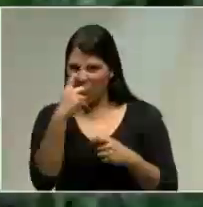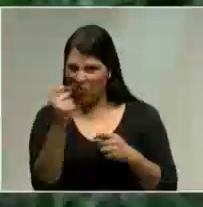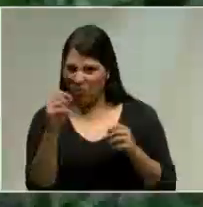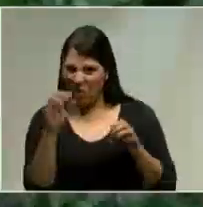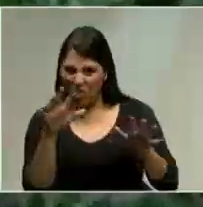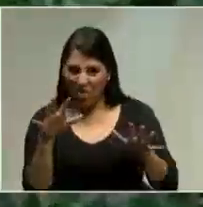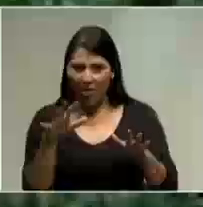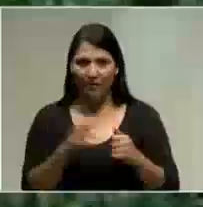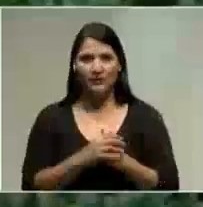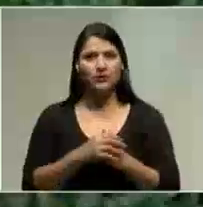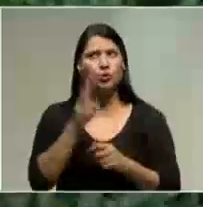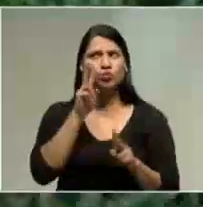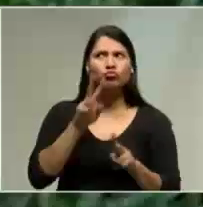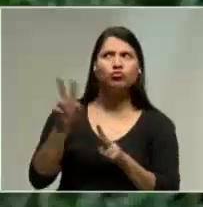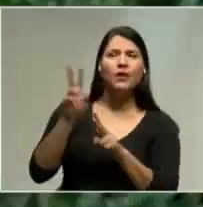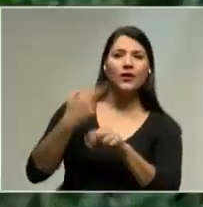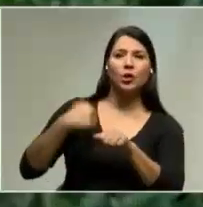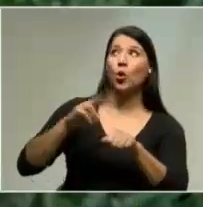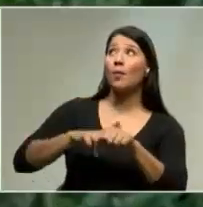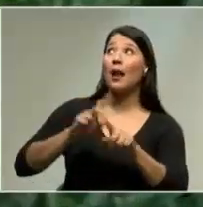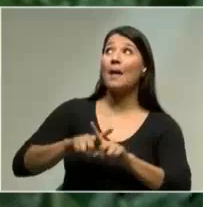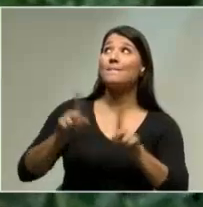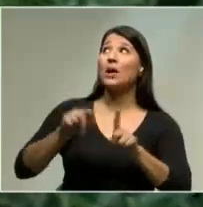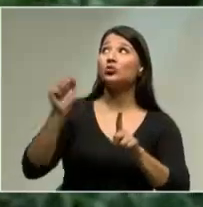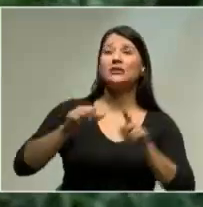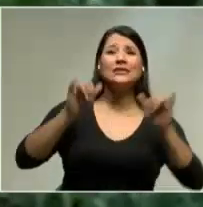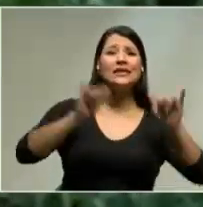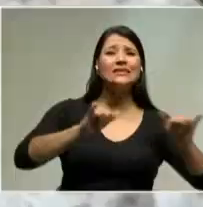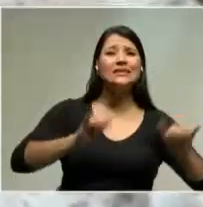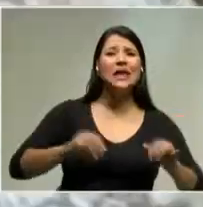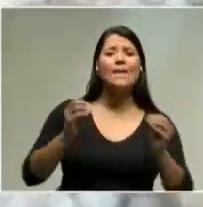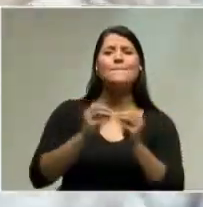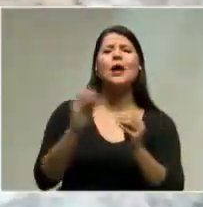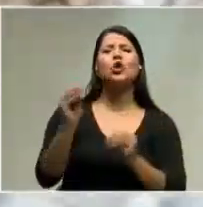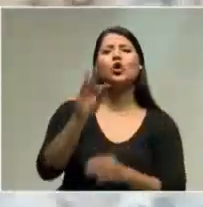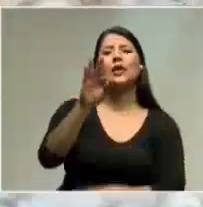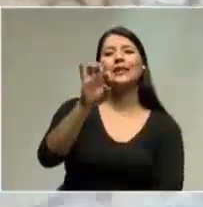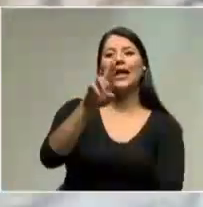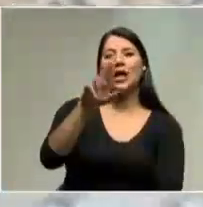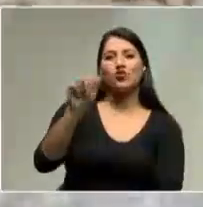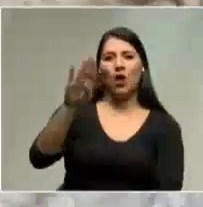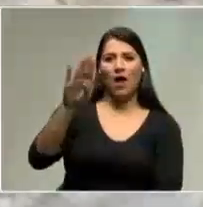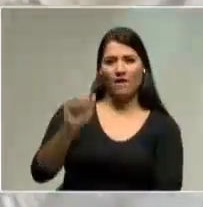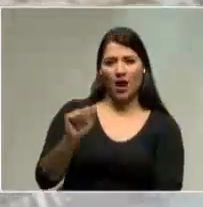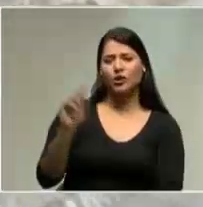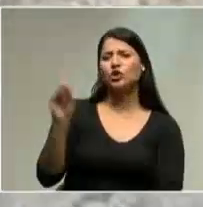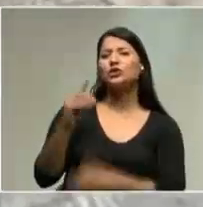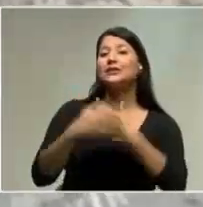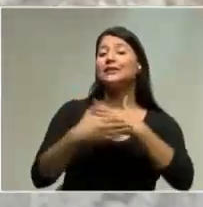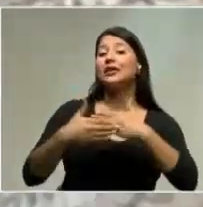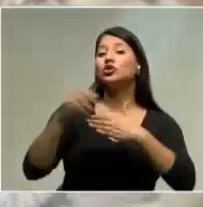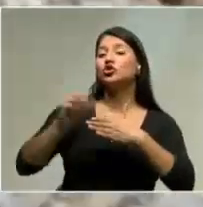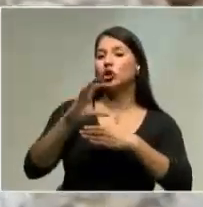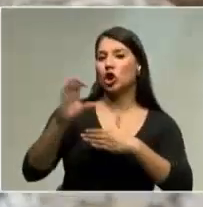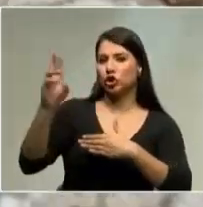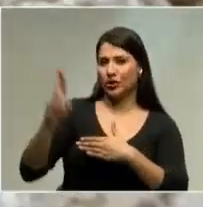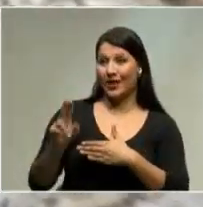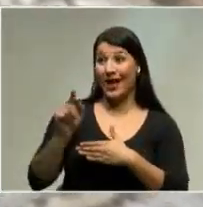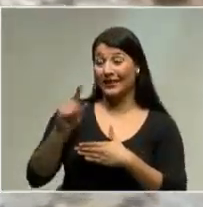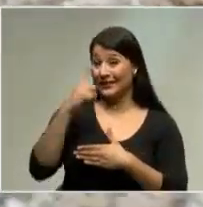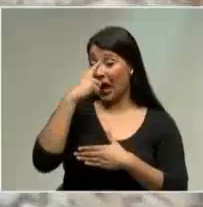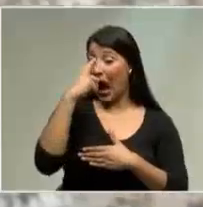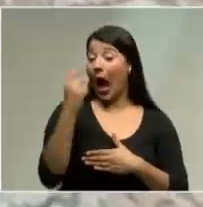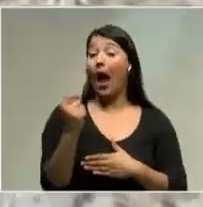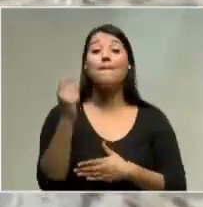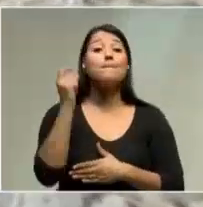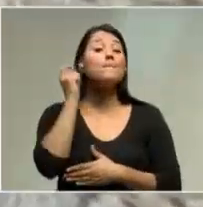No se ve comúnmente, pero sí está más presente en la región del Térraba, al sur del país. La bruja leona construye